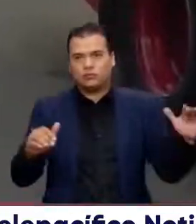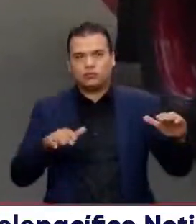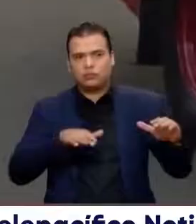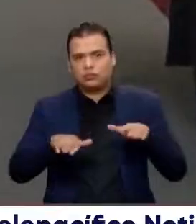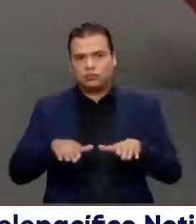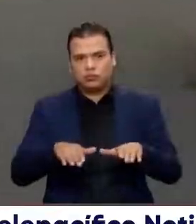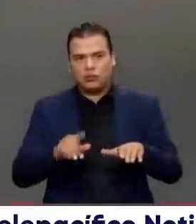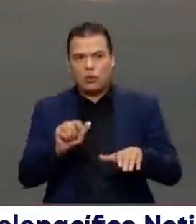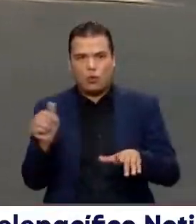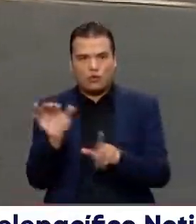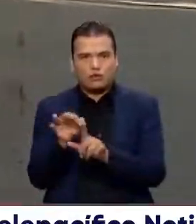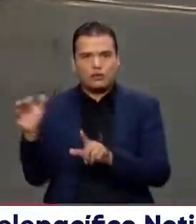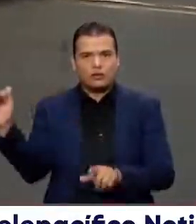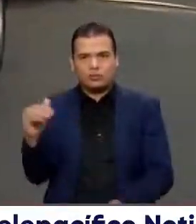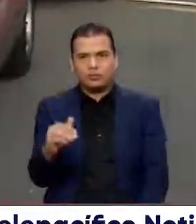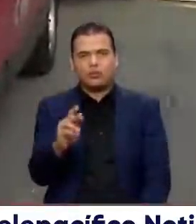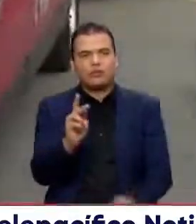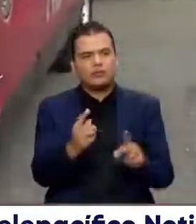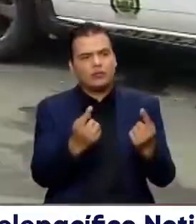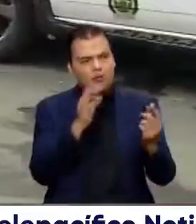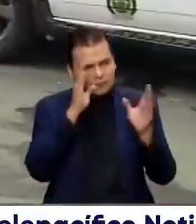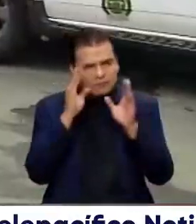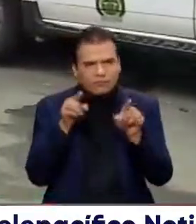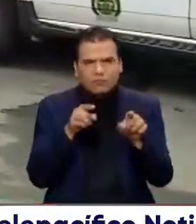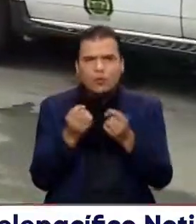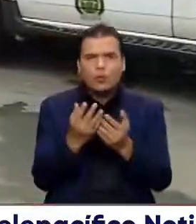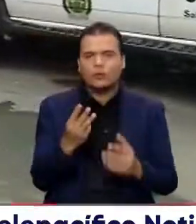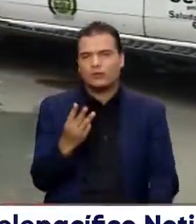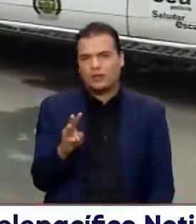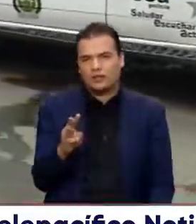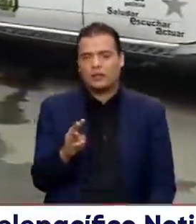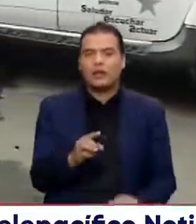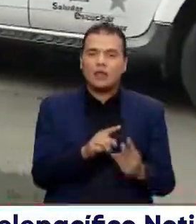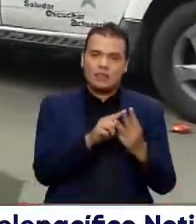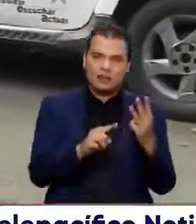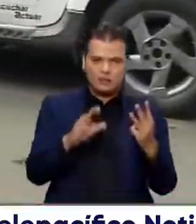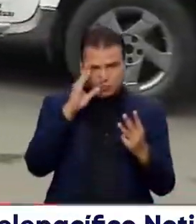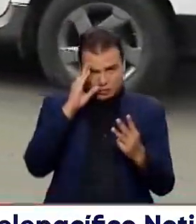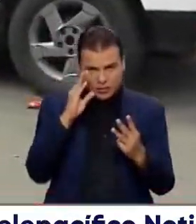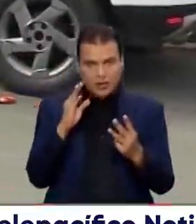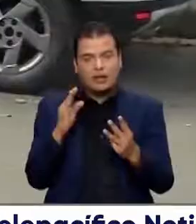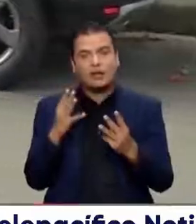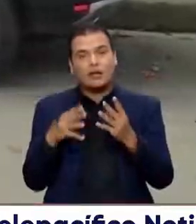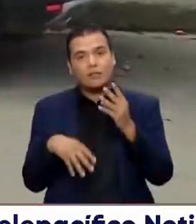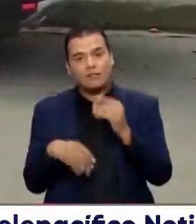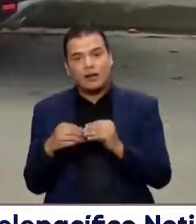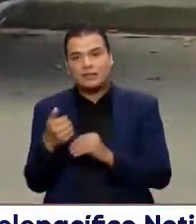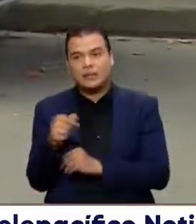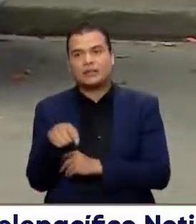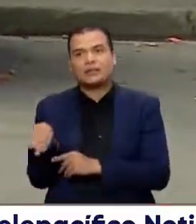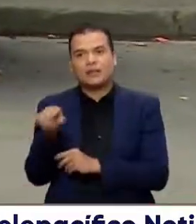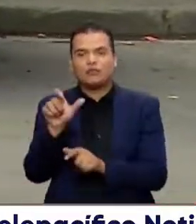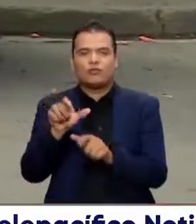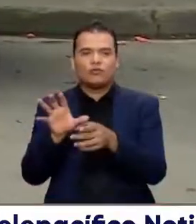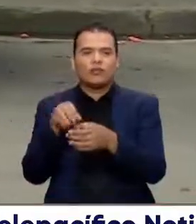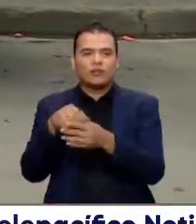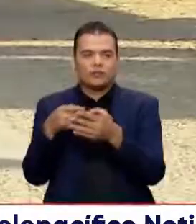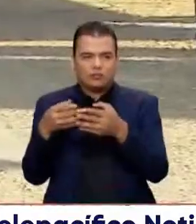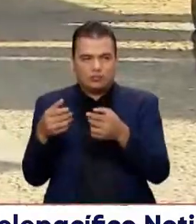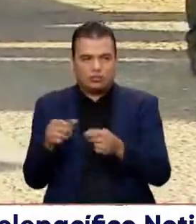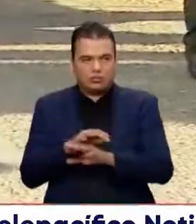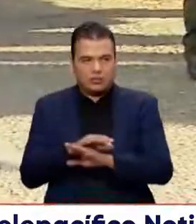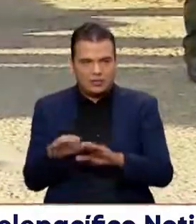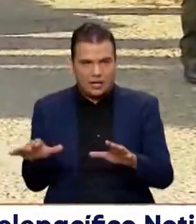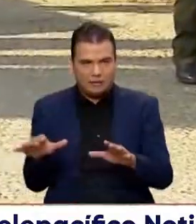han atendido 13 pacientes, 3 de ellos son policías, el resto son internos. Se hace control del incendio en el